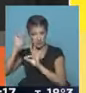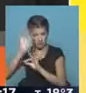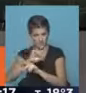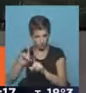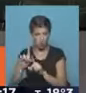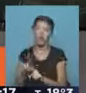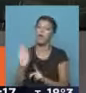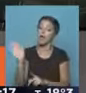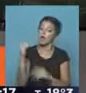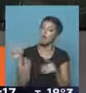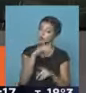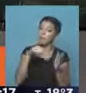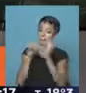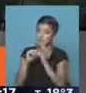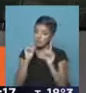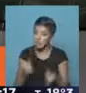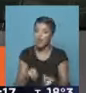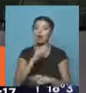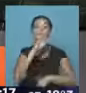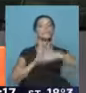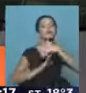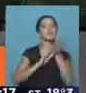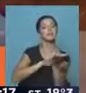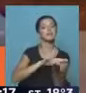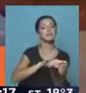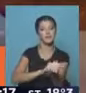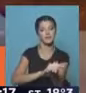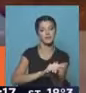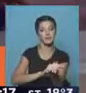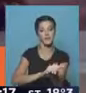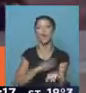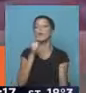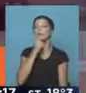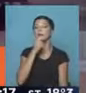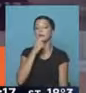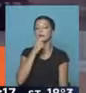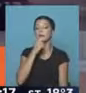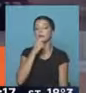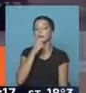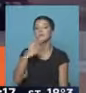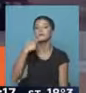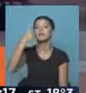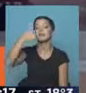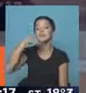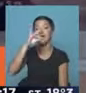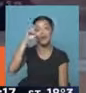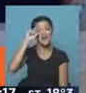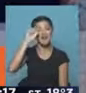de izquierda que reivindican algunas viejas banderas de la izquierda. Tenemos a Bernie Sanders en Estados Unidos.